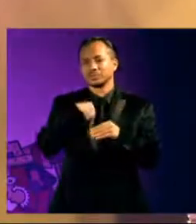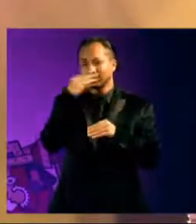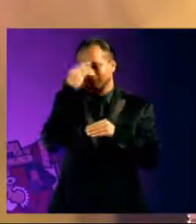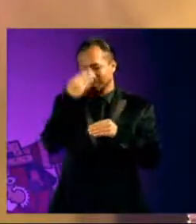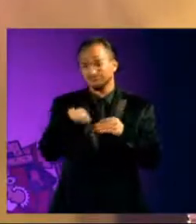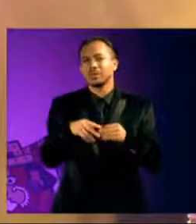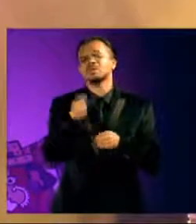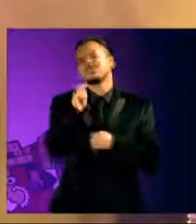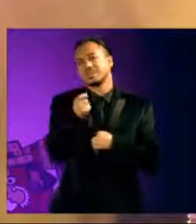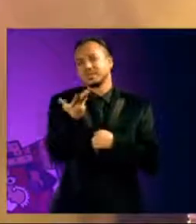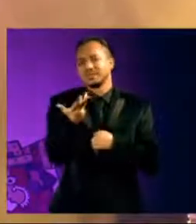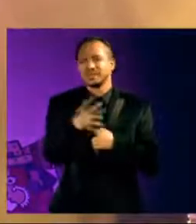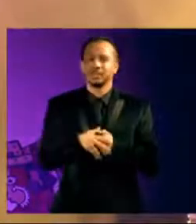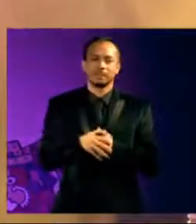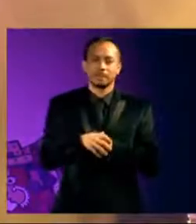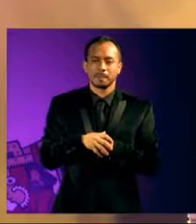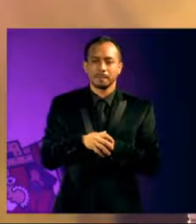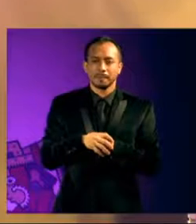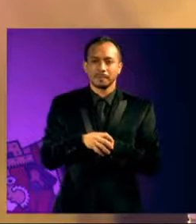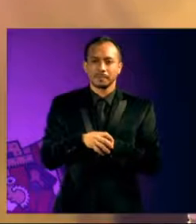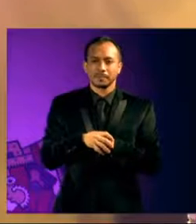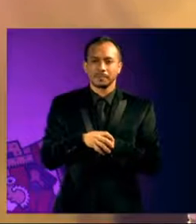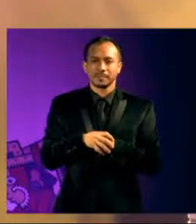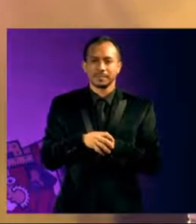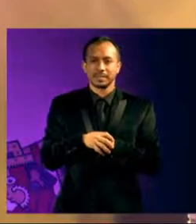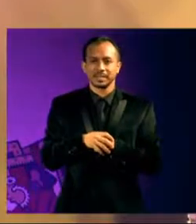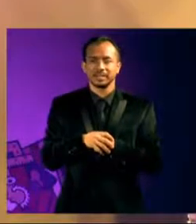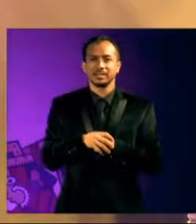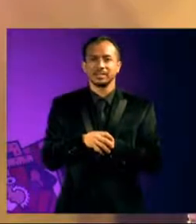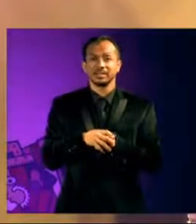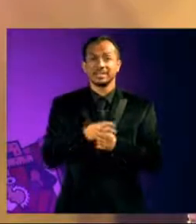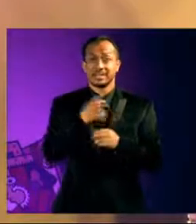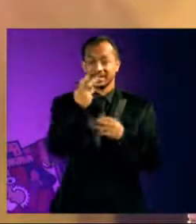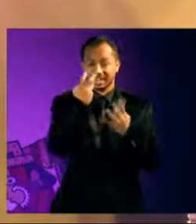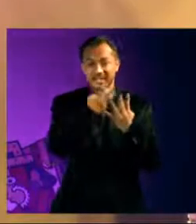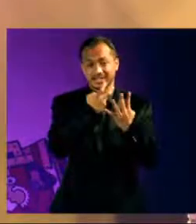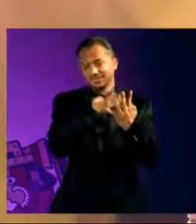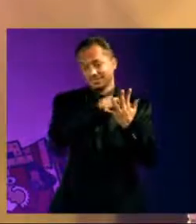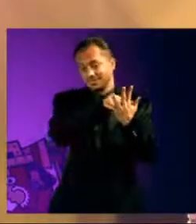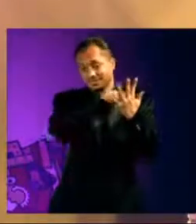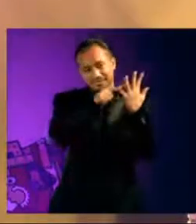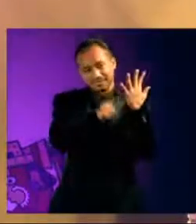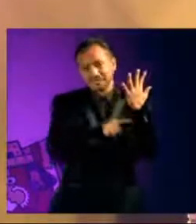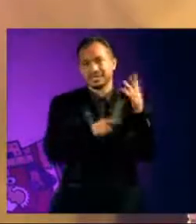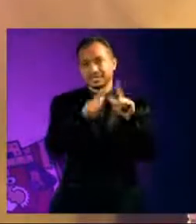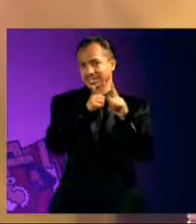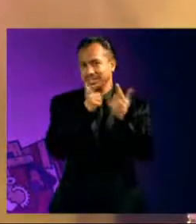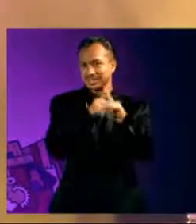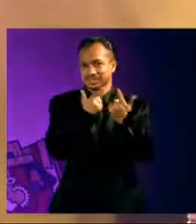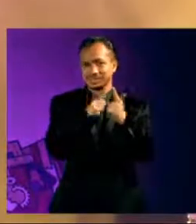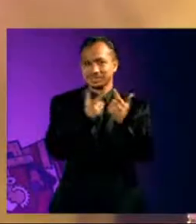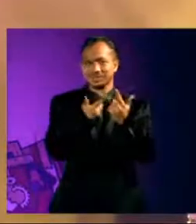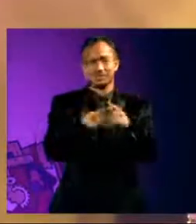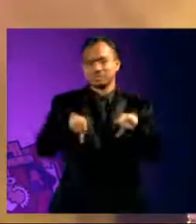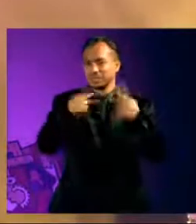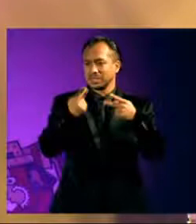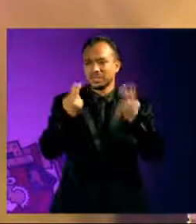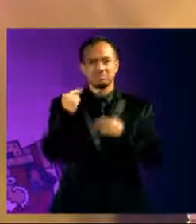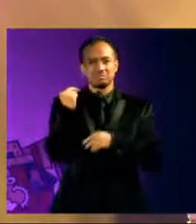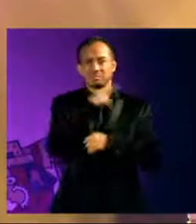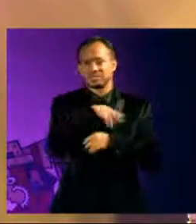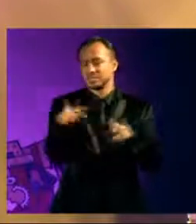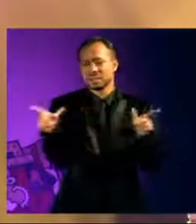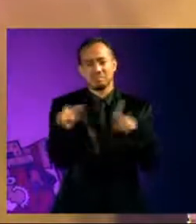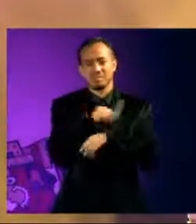que iba a pasar y que se vendieron como la novela del narco se